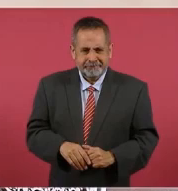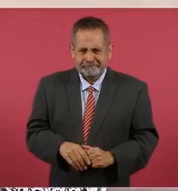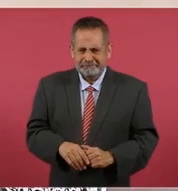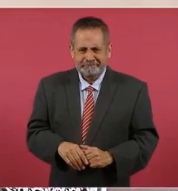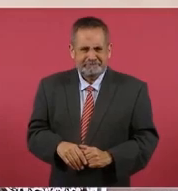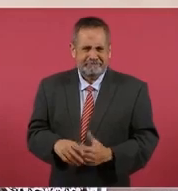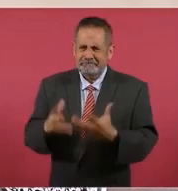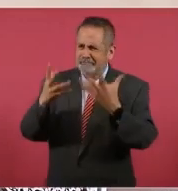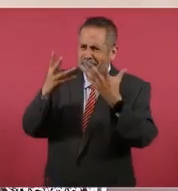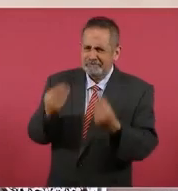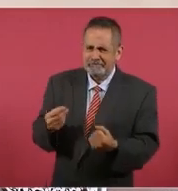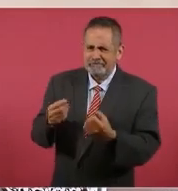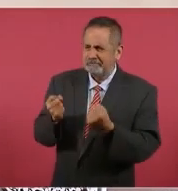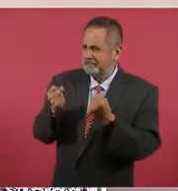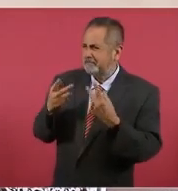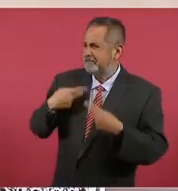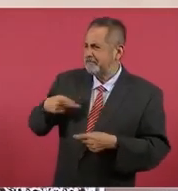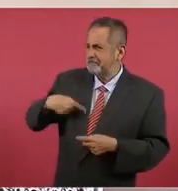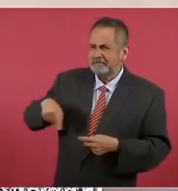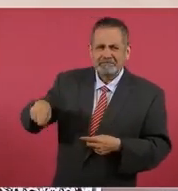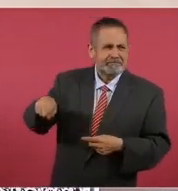caudal, una gran reserva